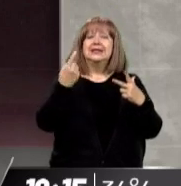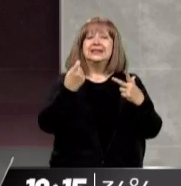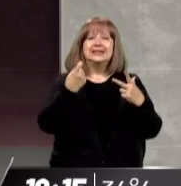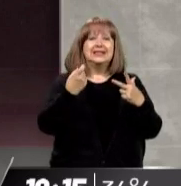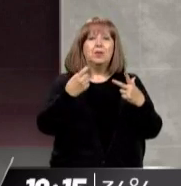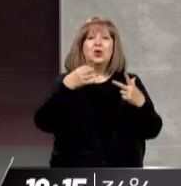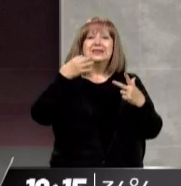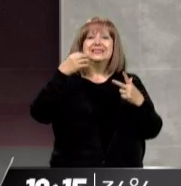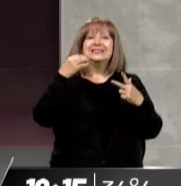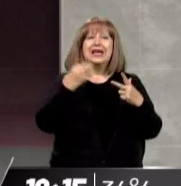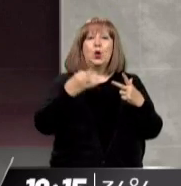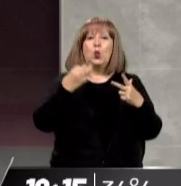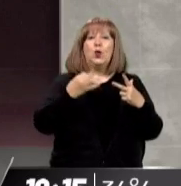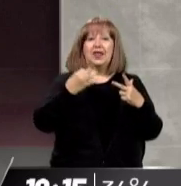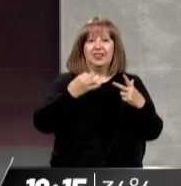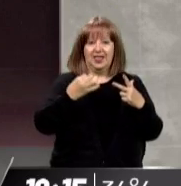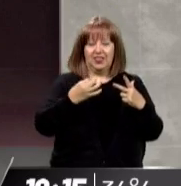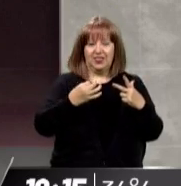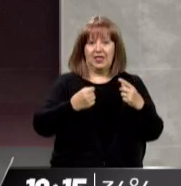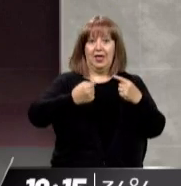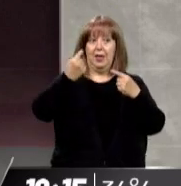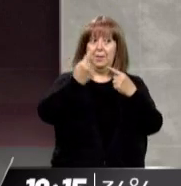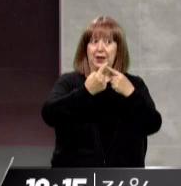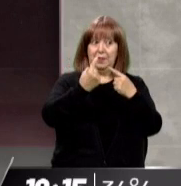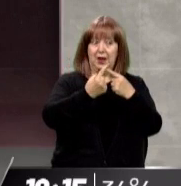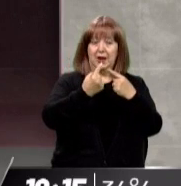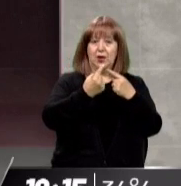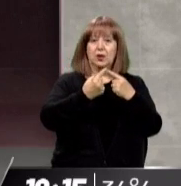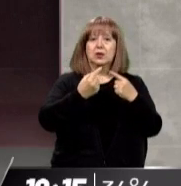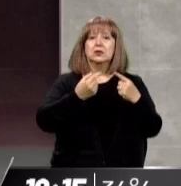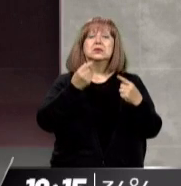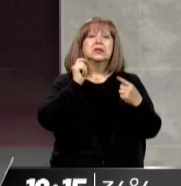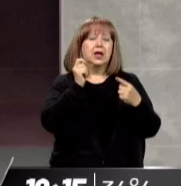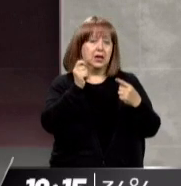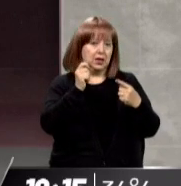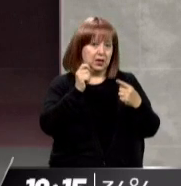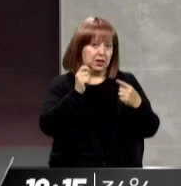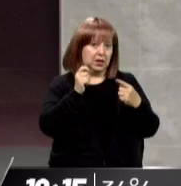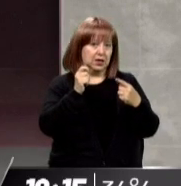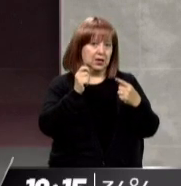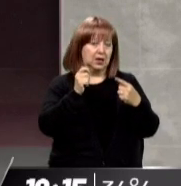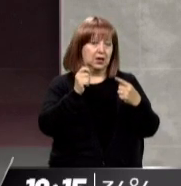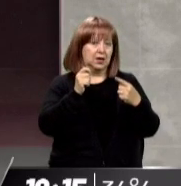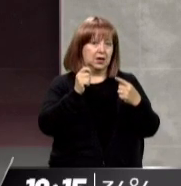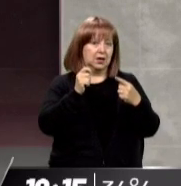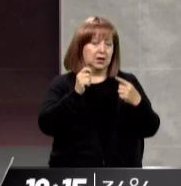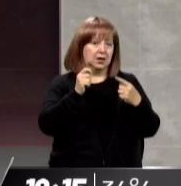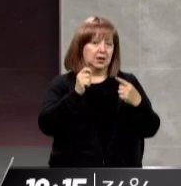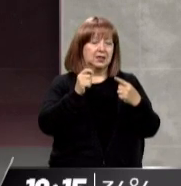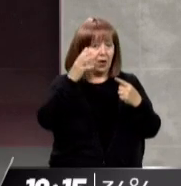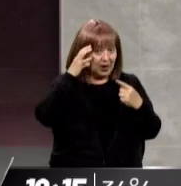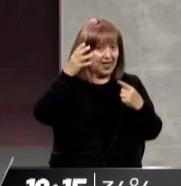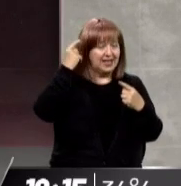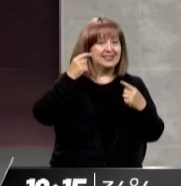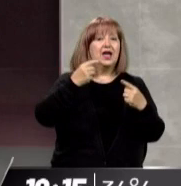Mercado Pago, que son esas que vemos en pantalla. Primero, obviamente tener la verificación en dos pasos, eso que lo veíamos también